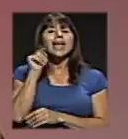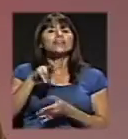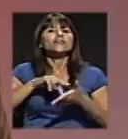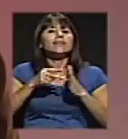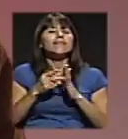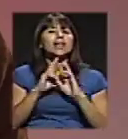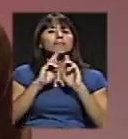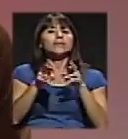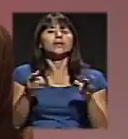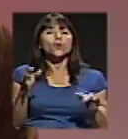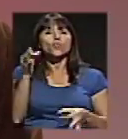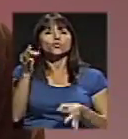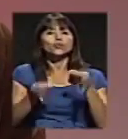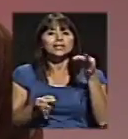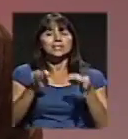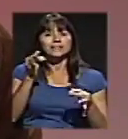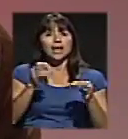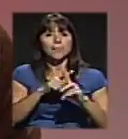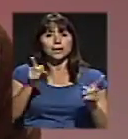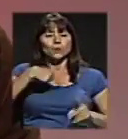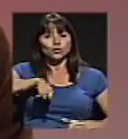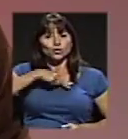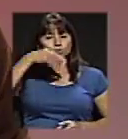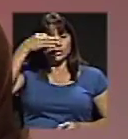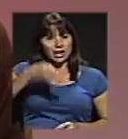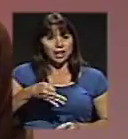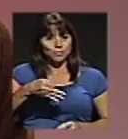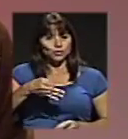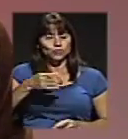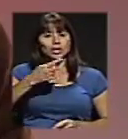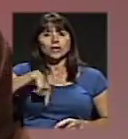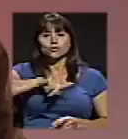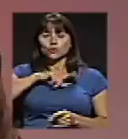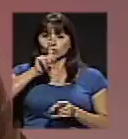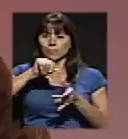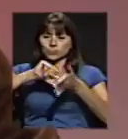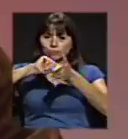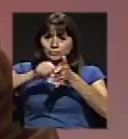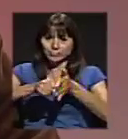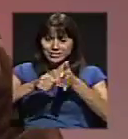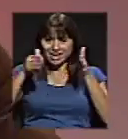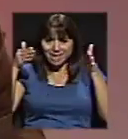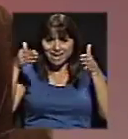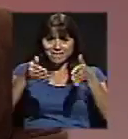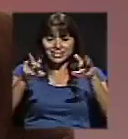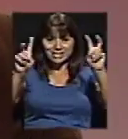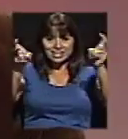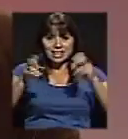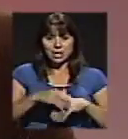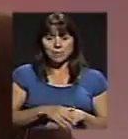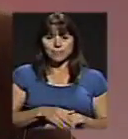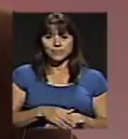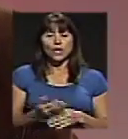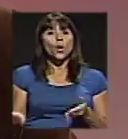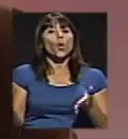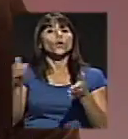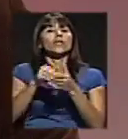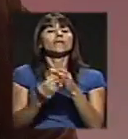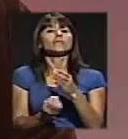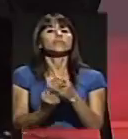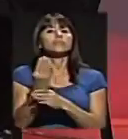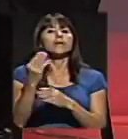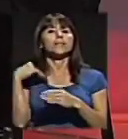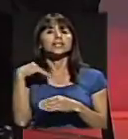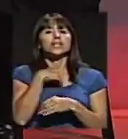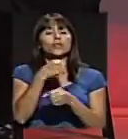justicia, pero sí nosotros creemos que hay que ponerle énfasis a ese tema, volver a crear un Ministerio de Trabajo en Costa Rica. No